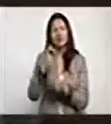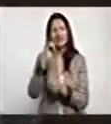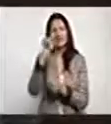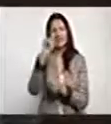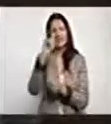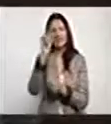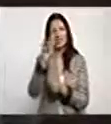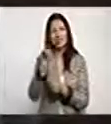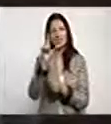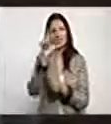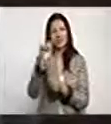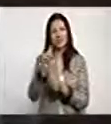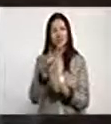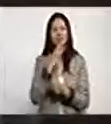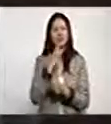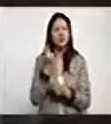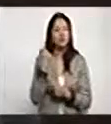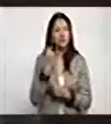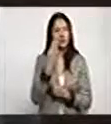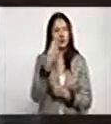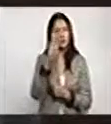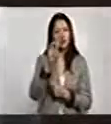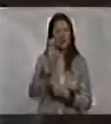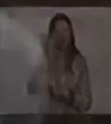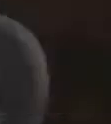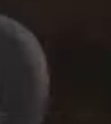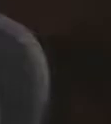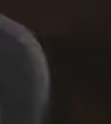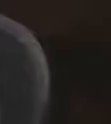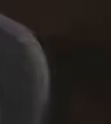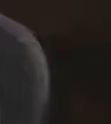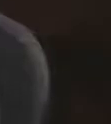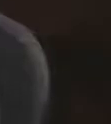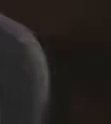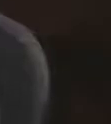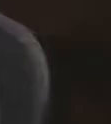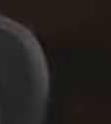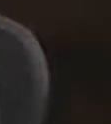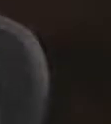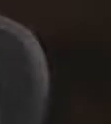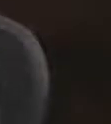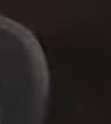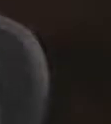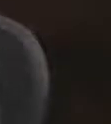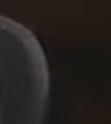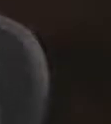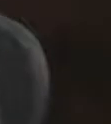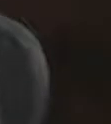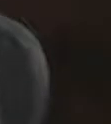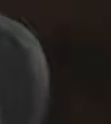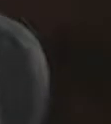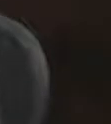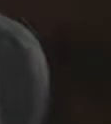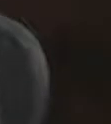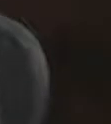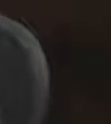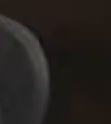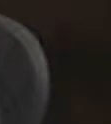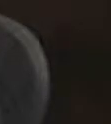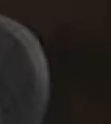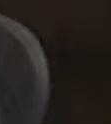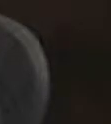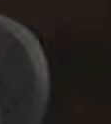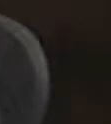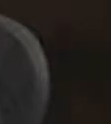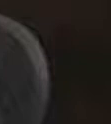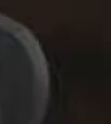Isla. El 19 de marzo del 2017 muere un policía en ataque del EPL, de acuerdo a la información que suministran